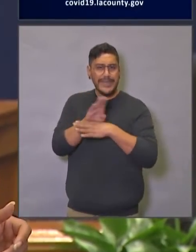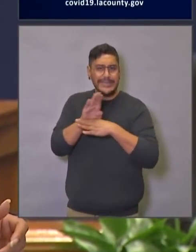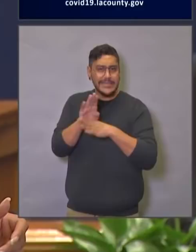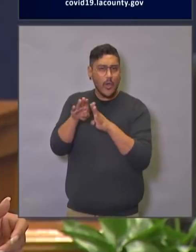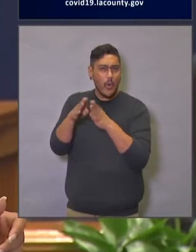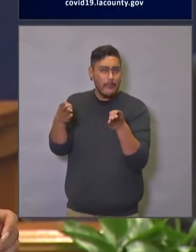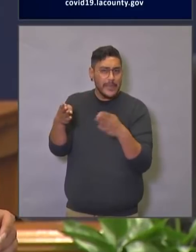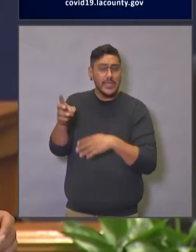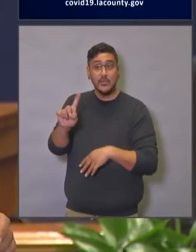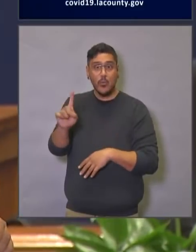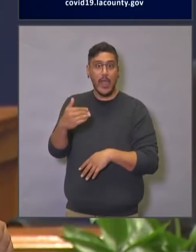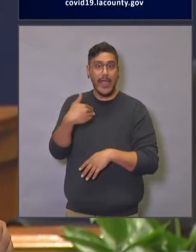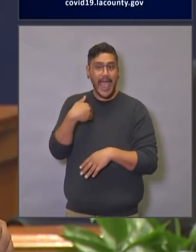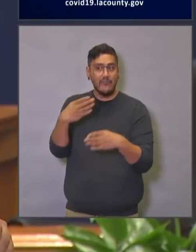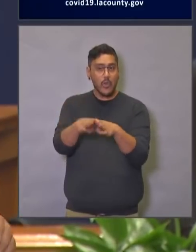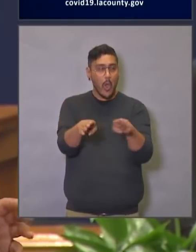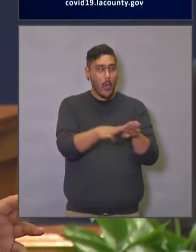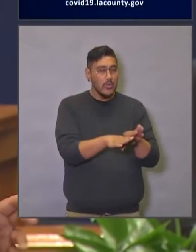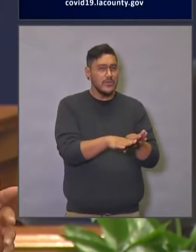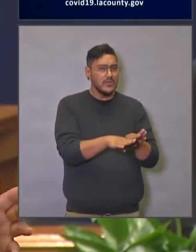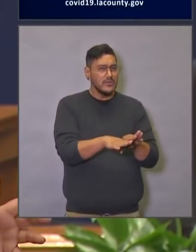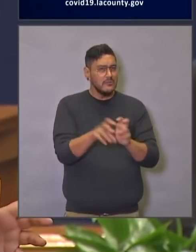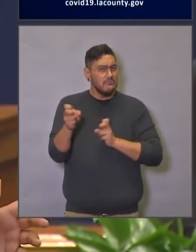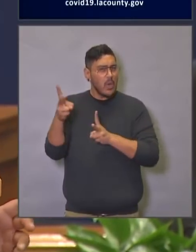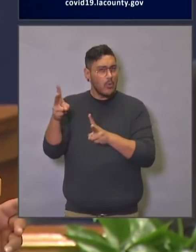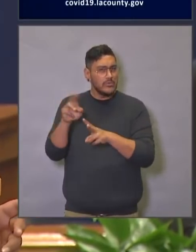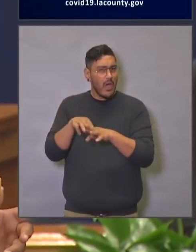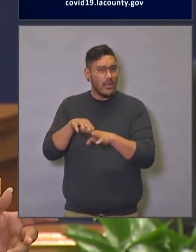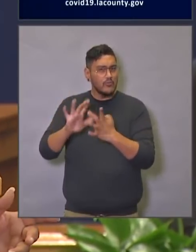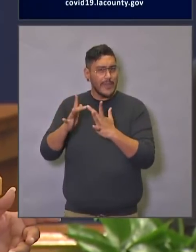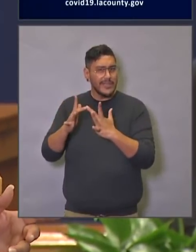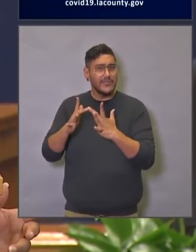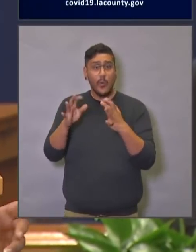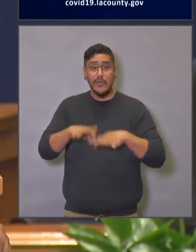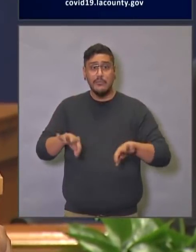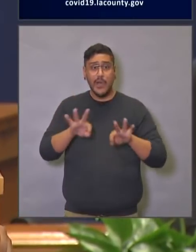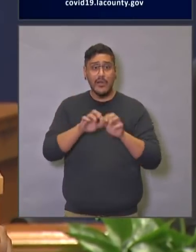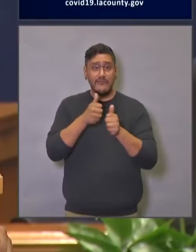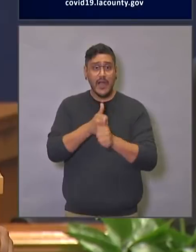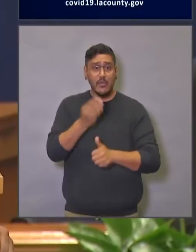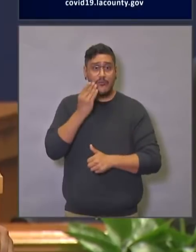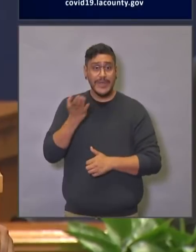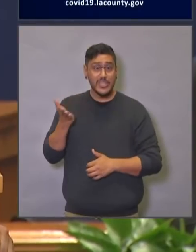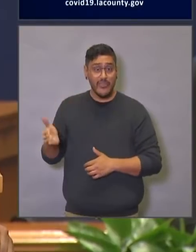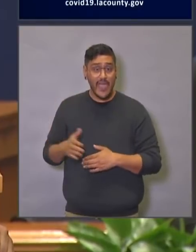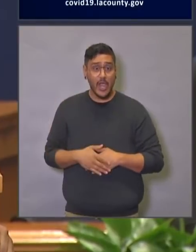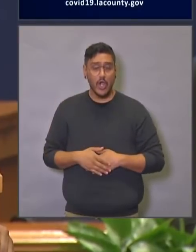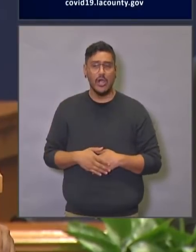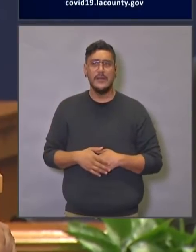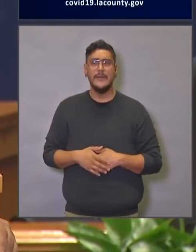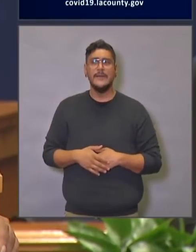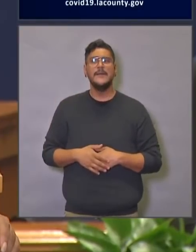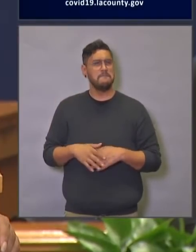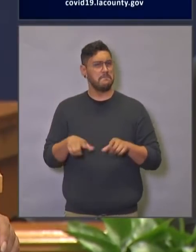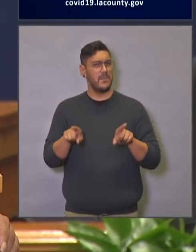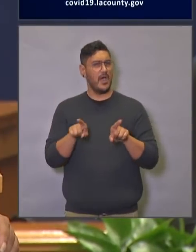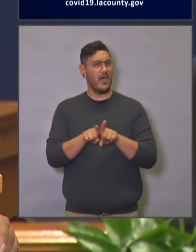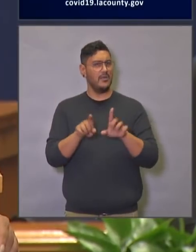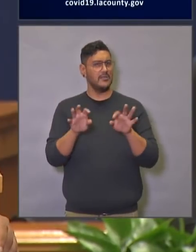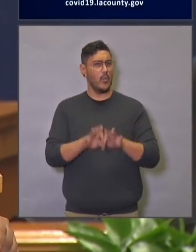dónde han habido clausuras. Así que es importante seguir la información ahí. Es importante